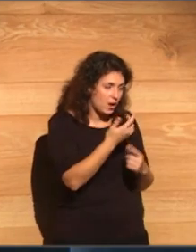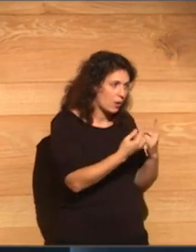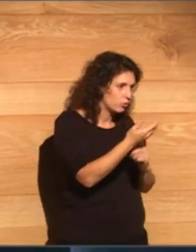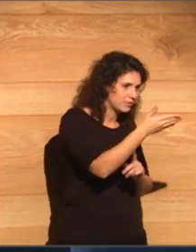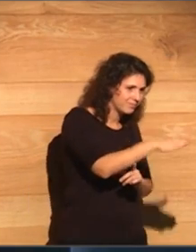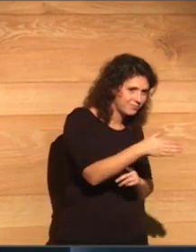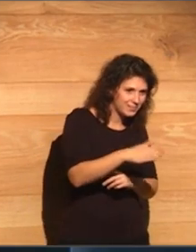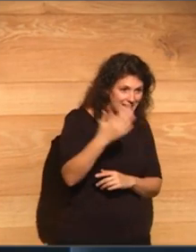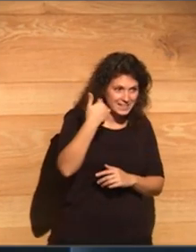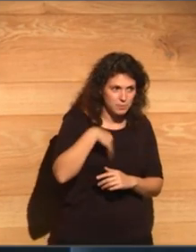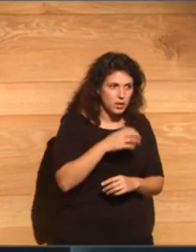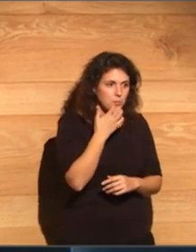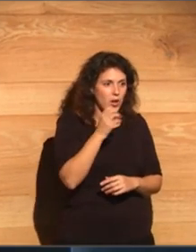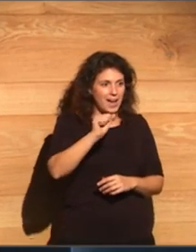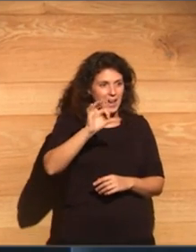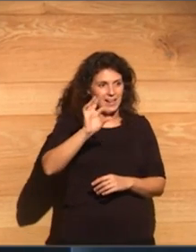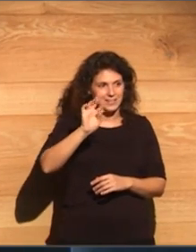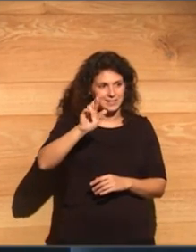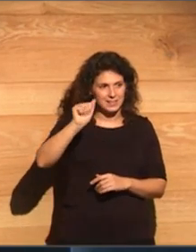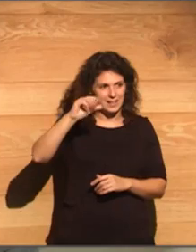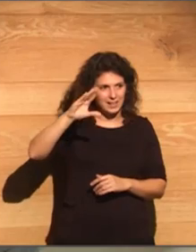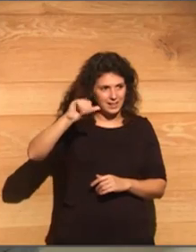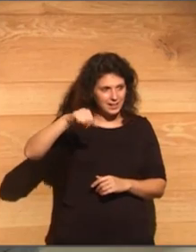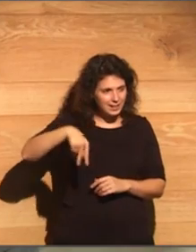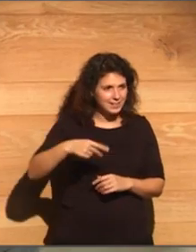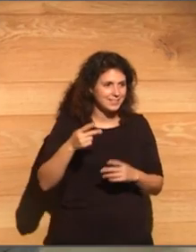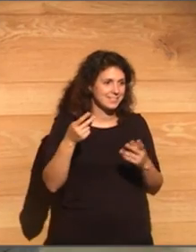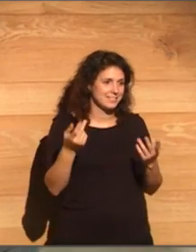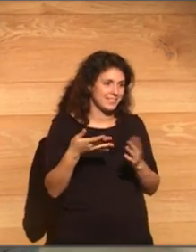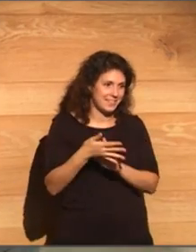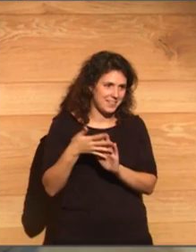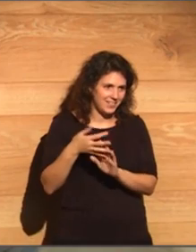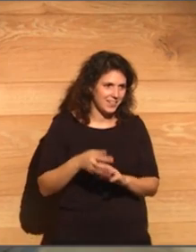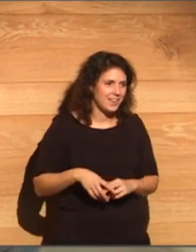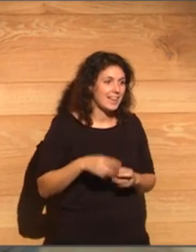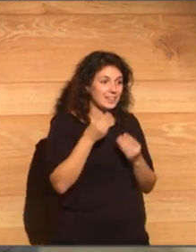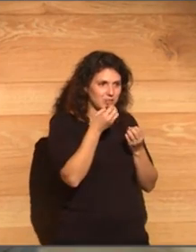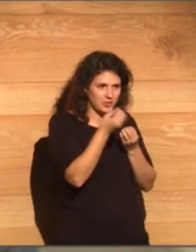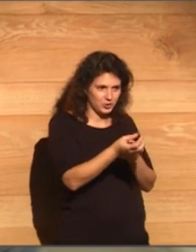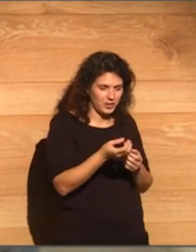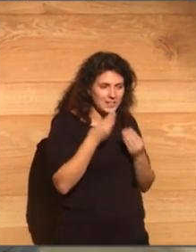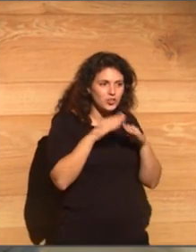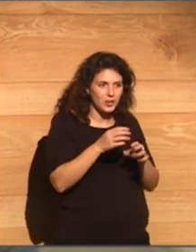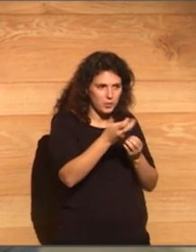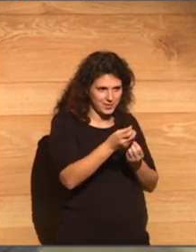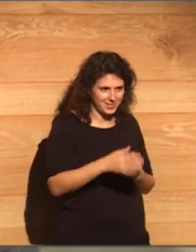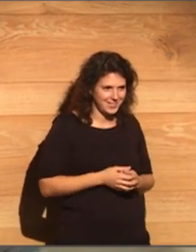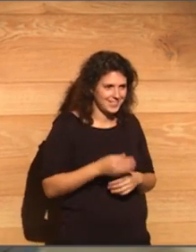Se acerca un poquito al Astracán, que no sé si lo sabéis lo que es la diferencia entre Ferpento y Astracán. No, cuéntanos, Javi. No, pues daré para atrás en el